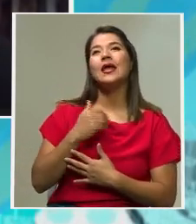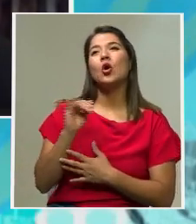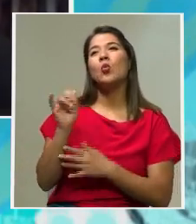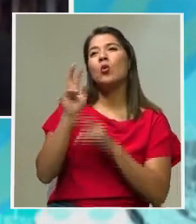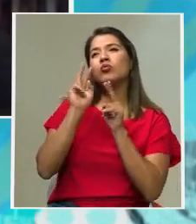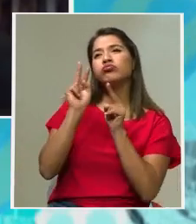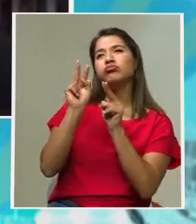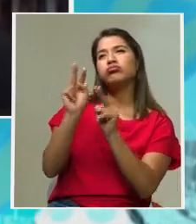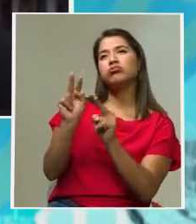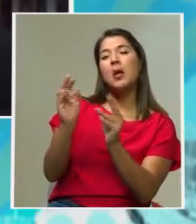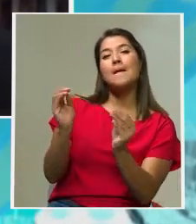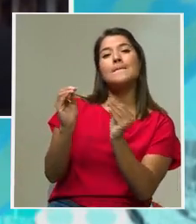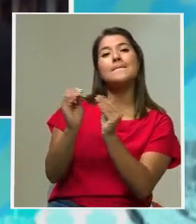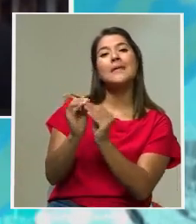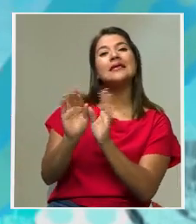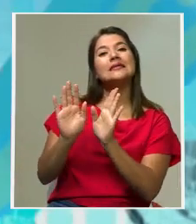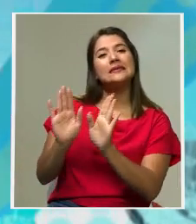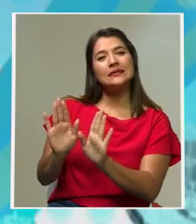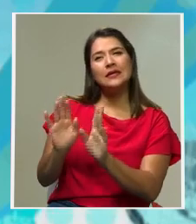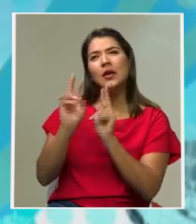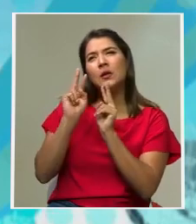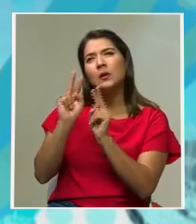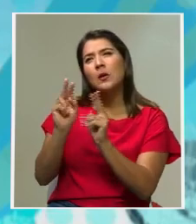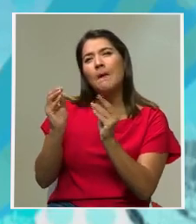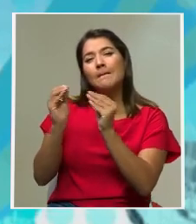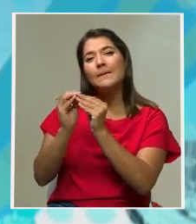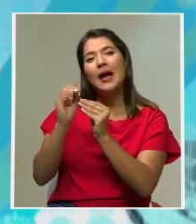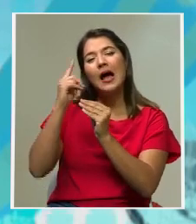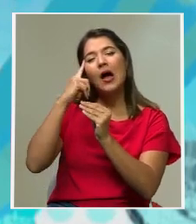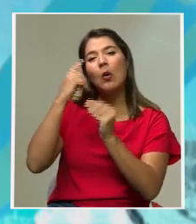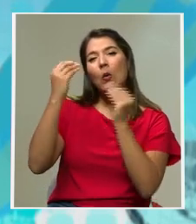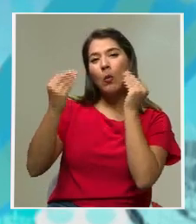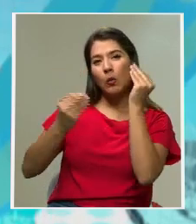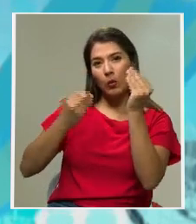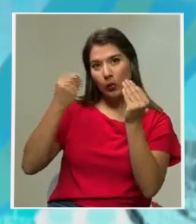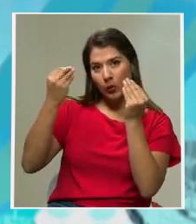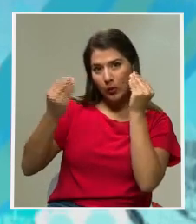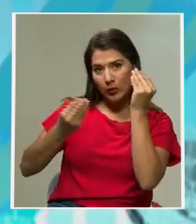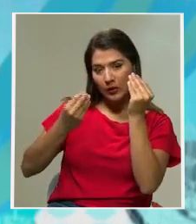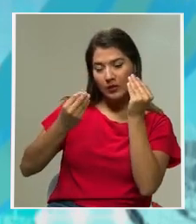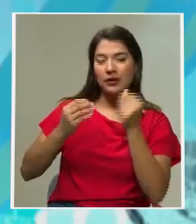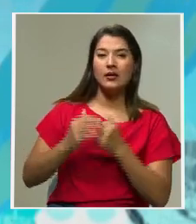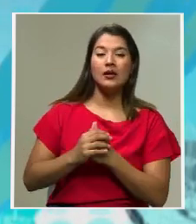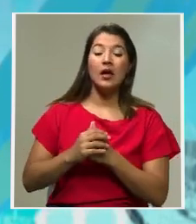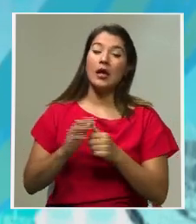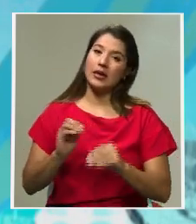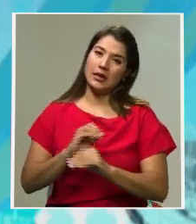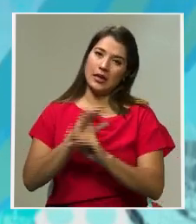pausada, justamente, más reflexiva. Obviamente, es que